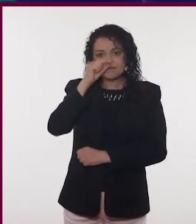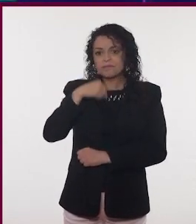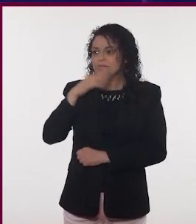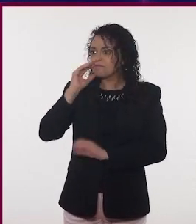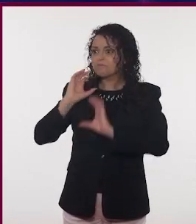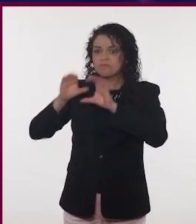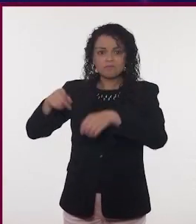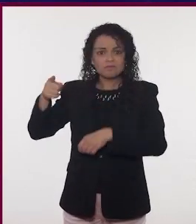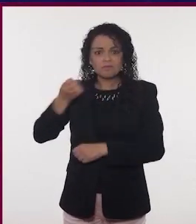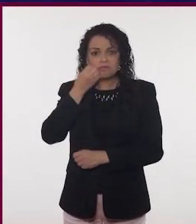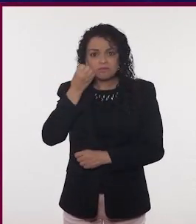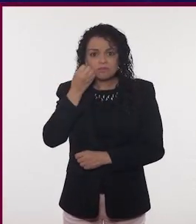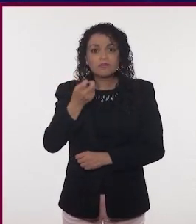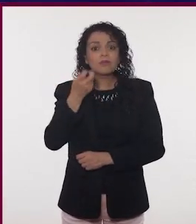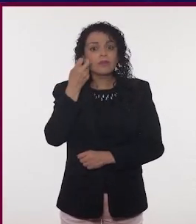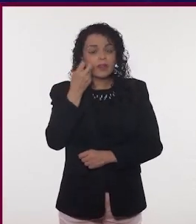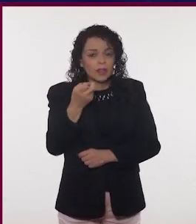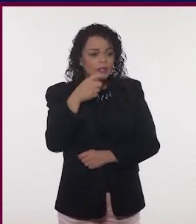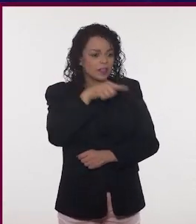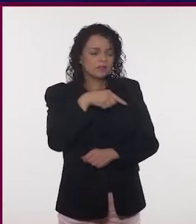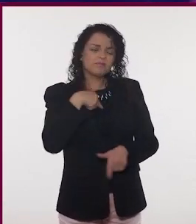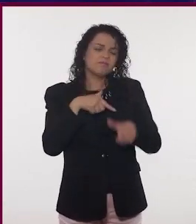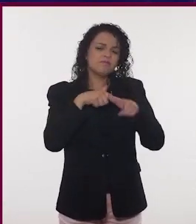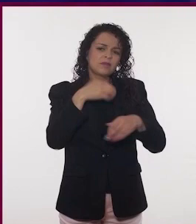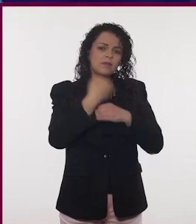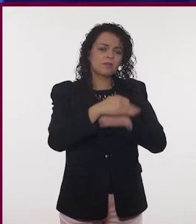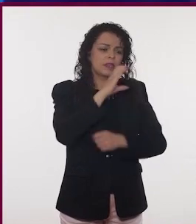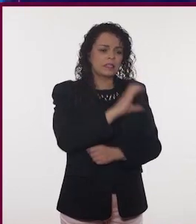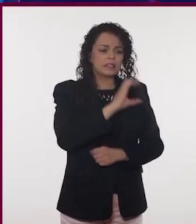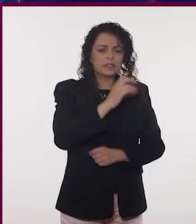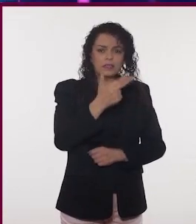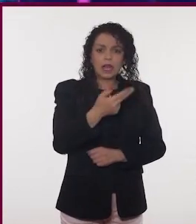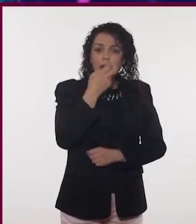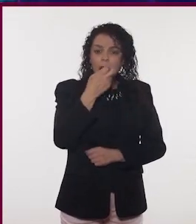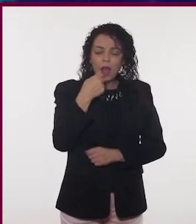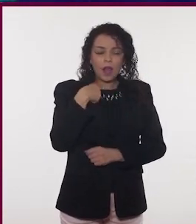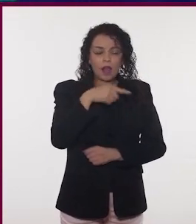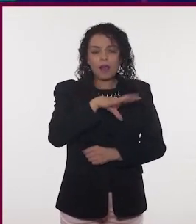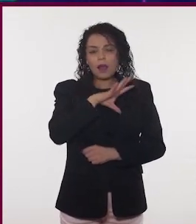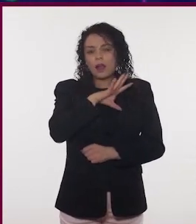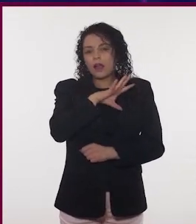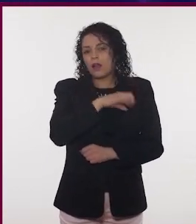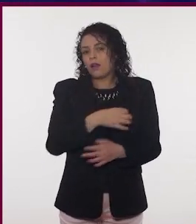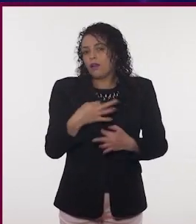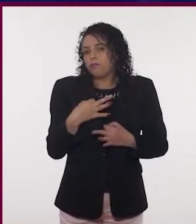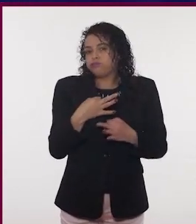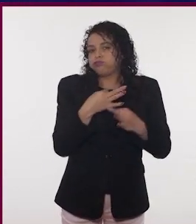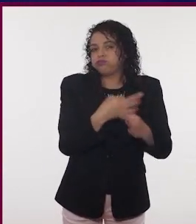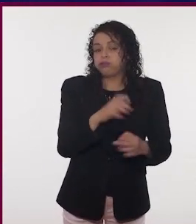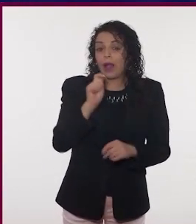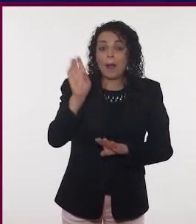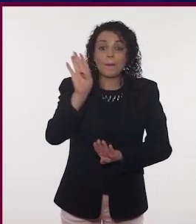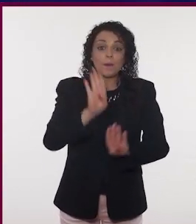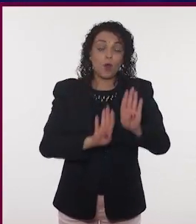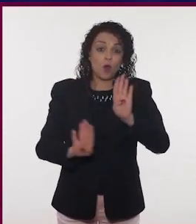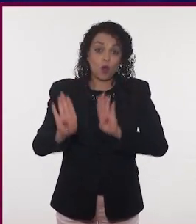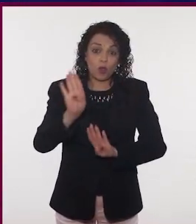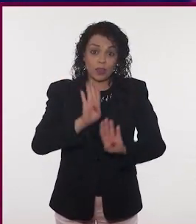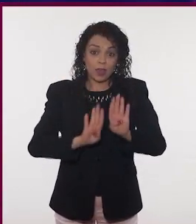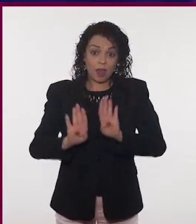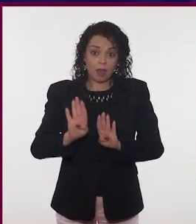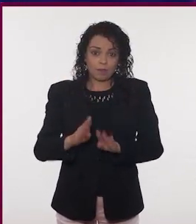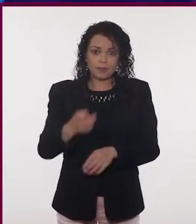me enamoré de biología, de la carrera de biología. Y pues bueno, sin ser